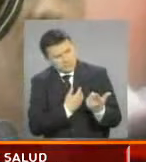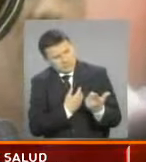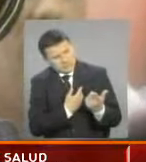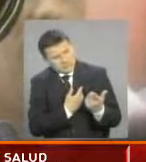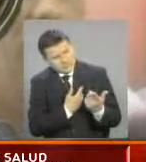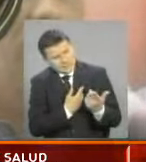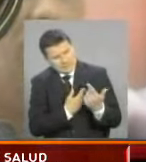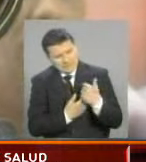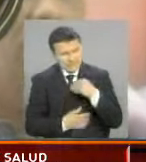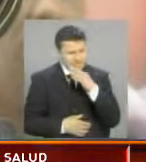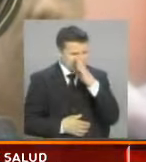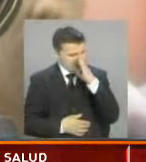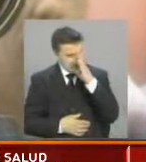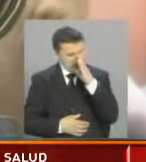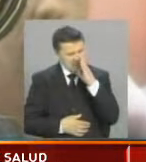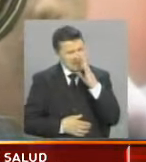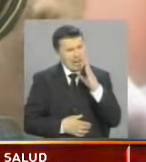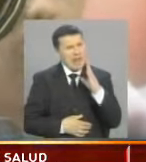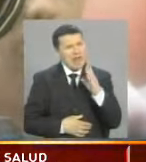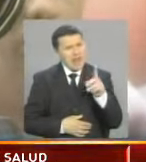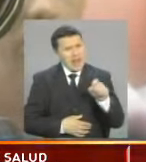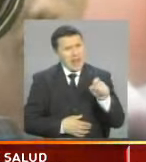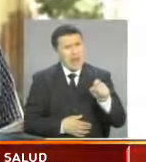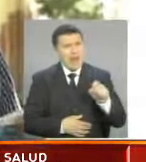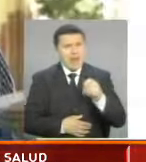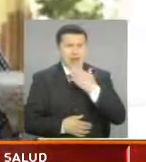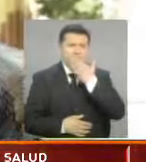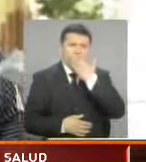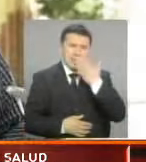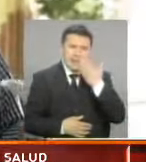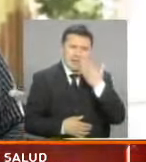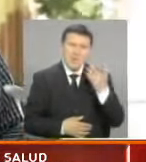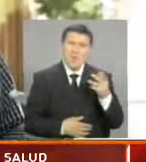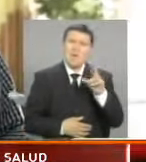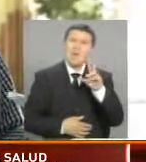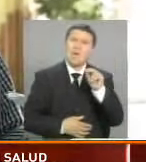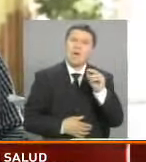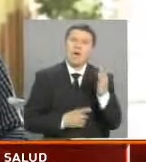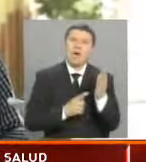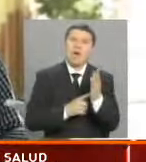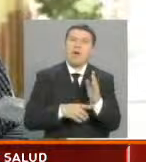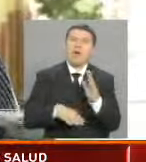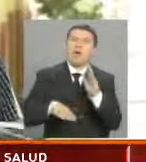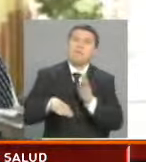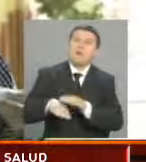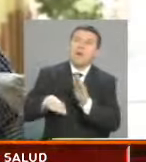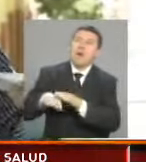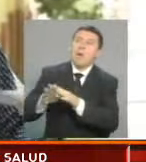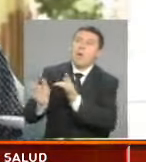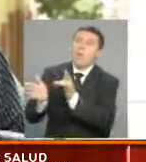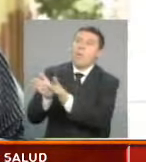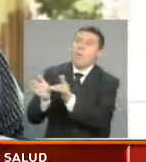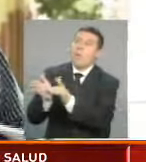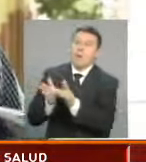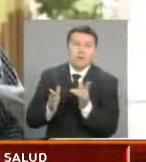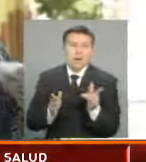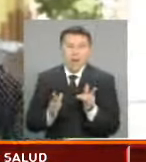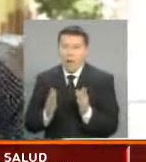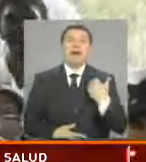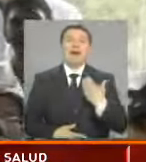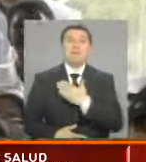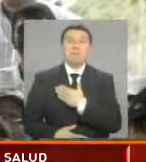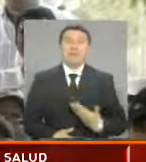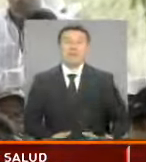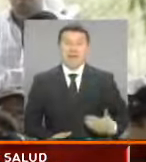del Congreso que de pronto era mejor no ponerle mensaje de urgencia y permitir que fuera un debate